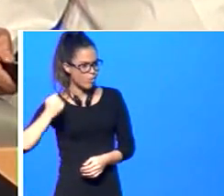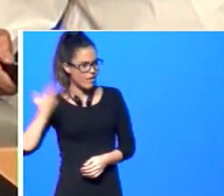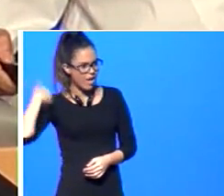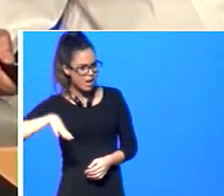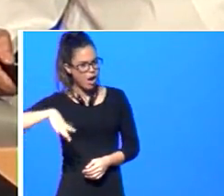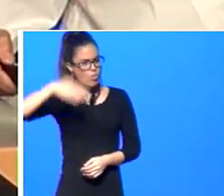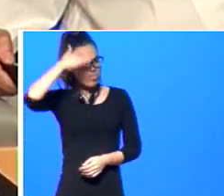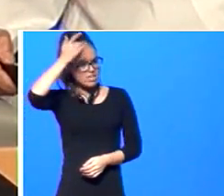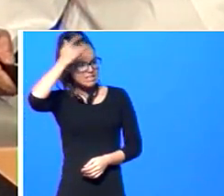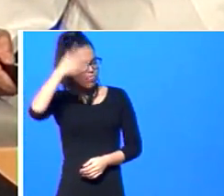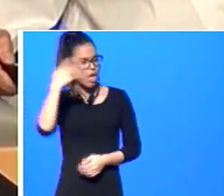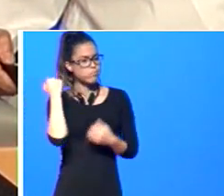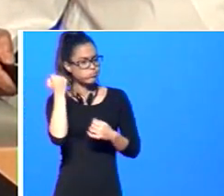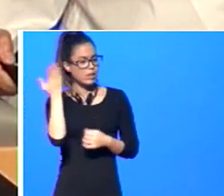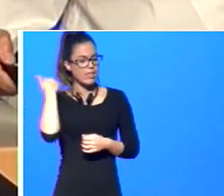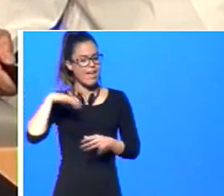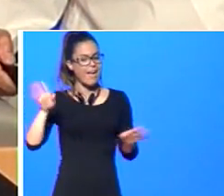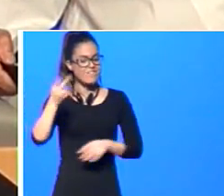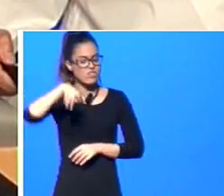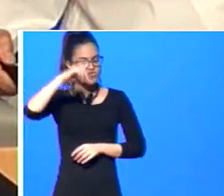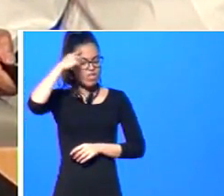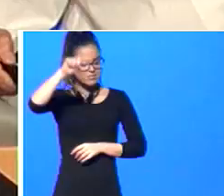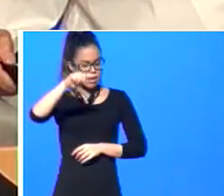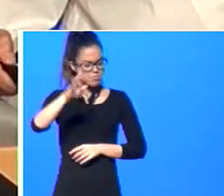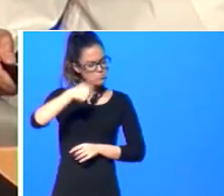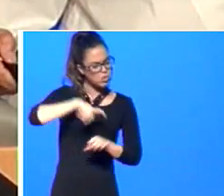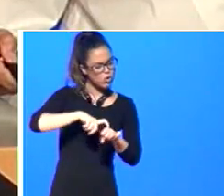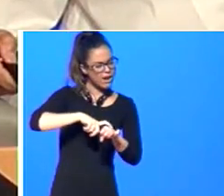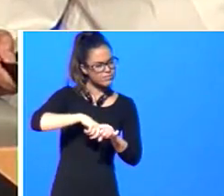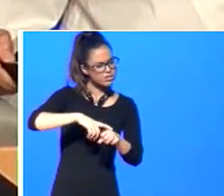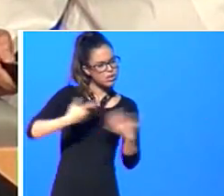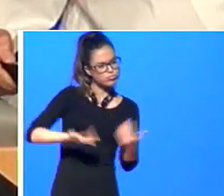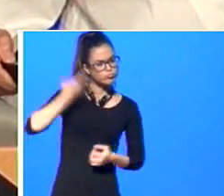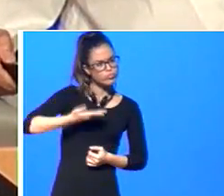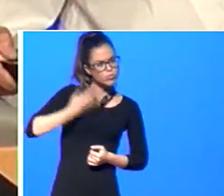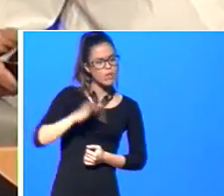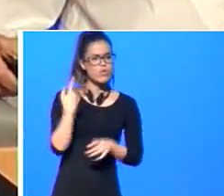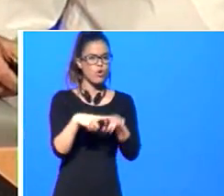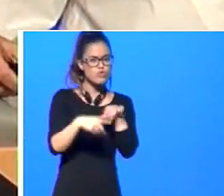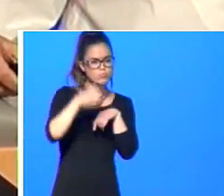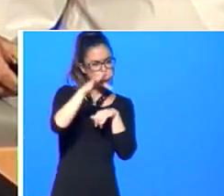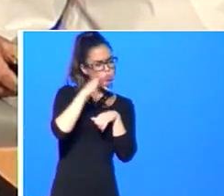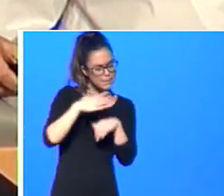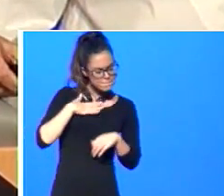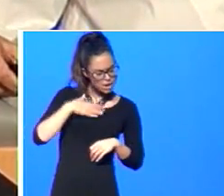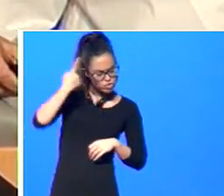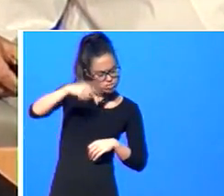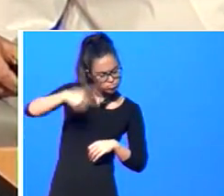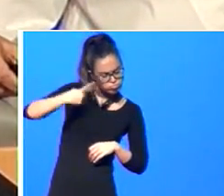haciéndole descubrir sus puntos fuertes, sus aspectos positivos. Bien, podríamos